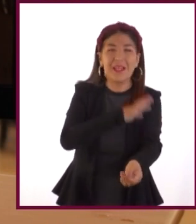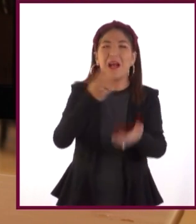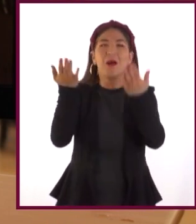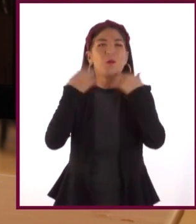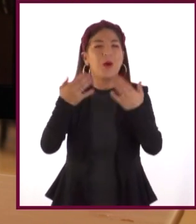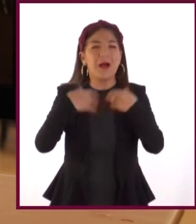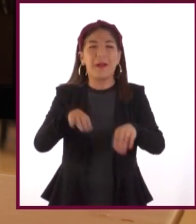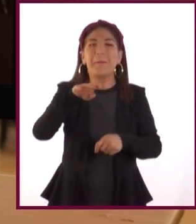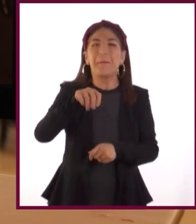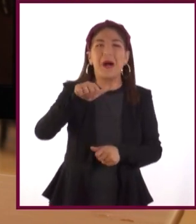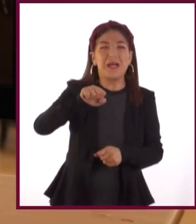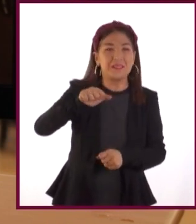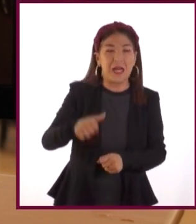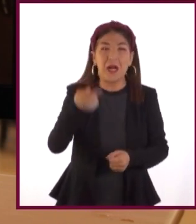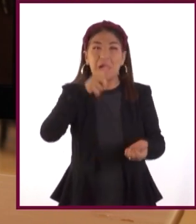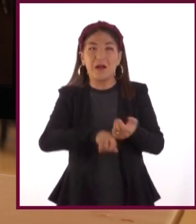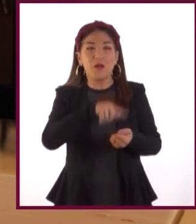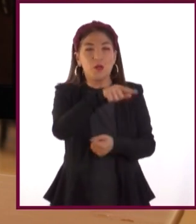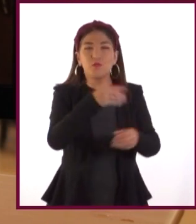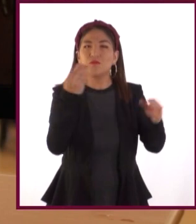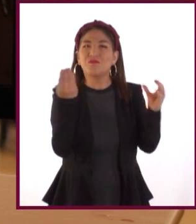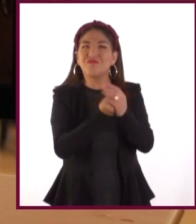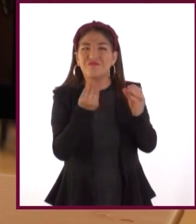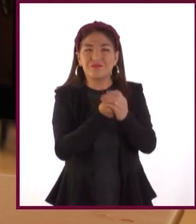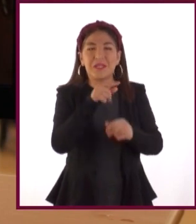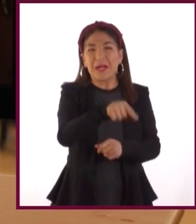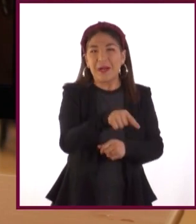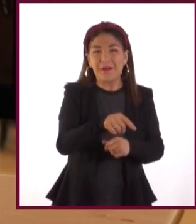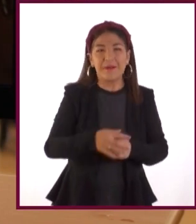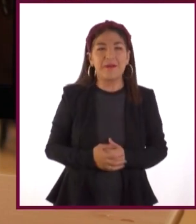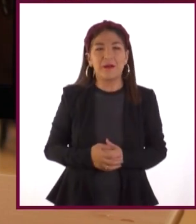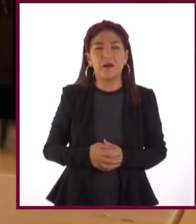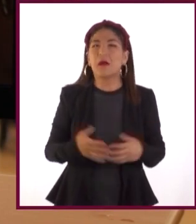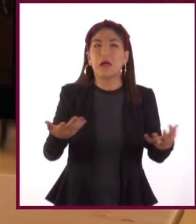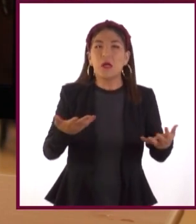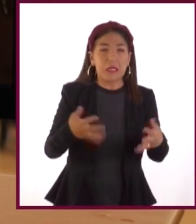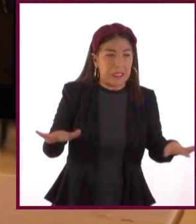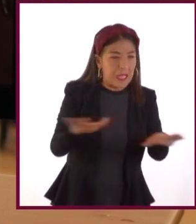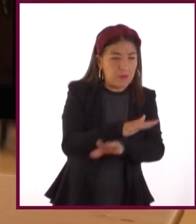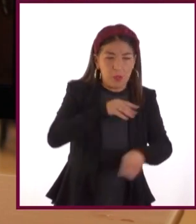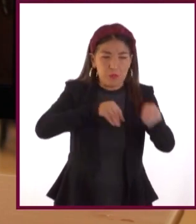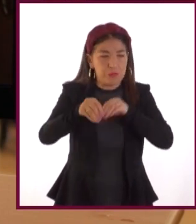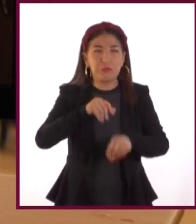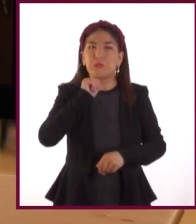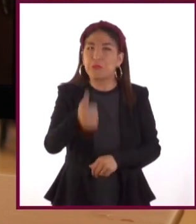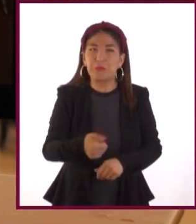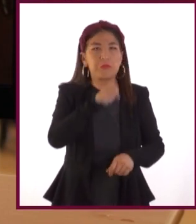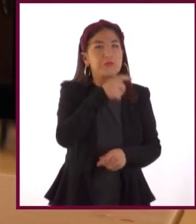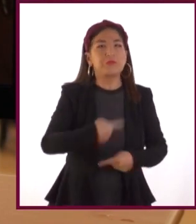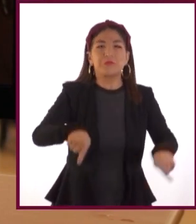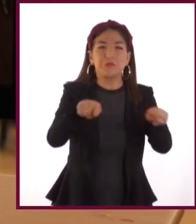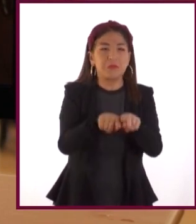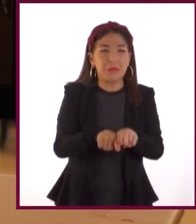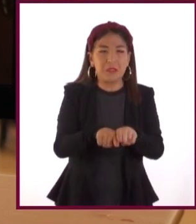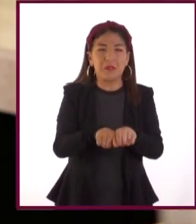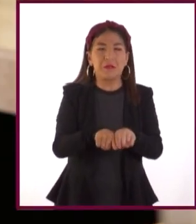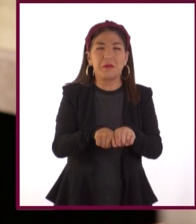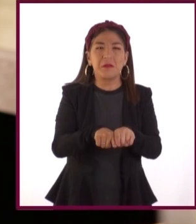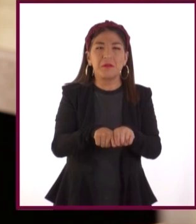interrogante, saber qué es lo que le sucedía a la masa, ¿no? Siempre y cuando estemos trabajando en un sistema que esté aislado y que